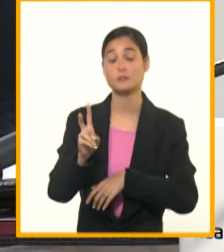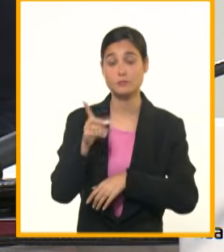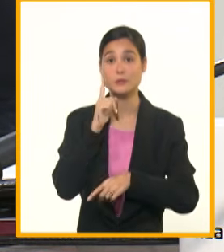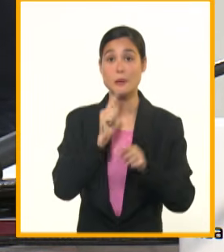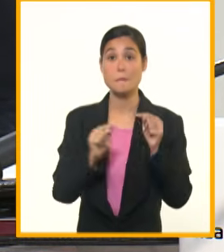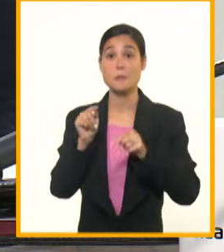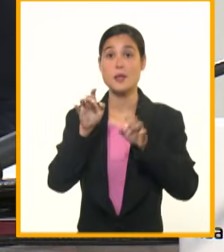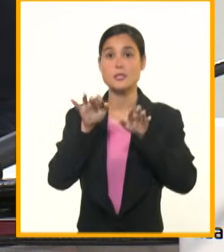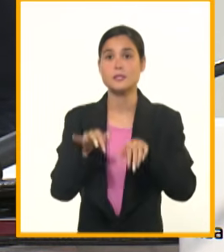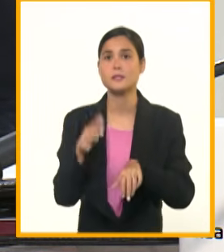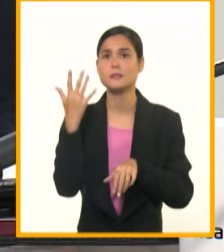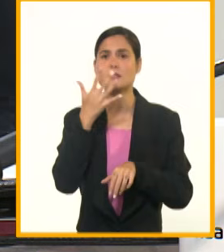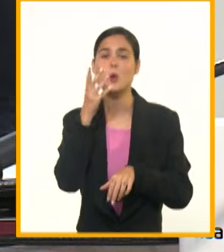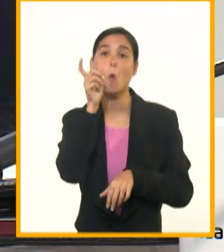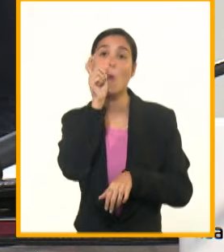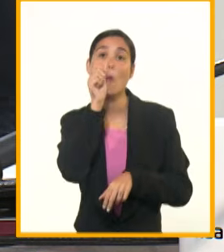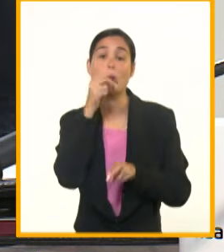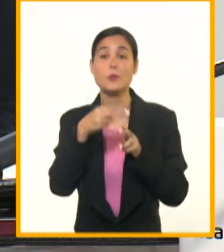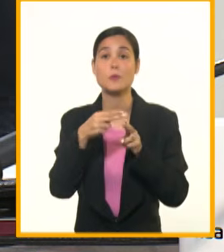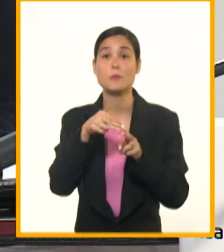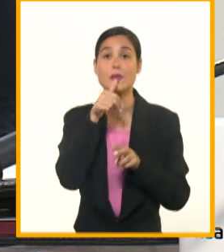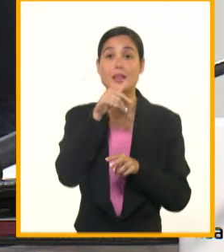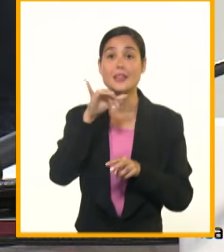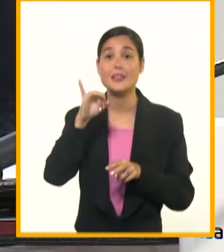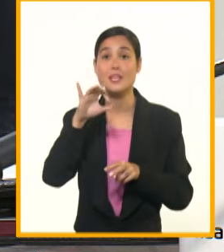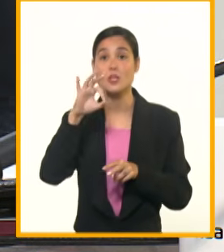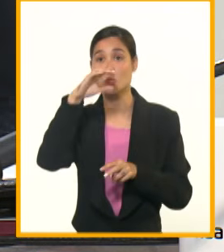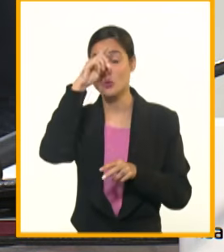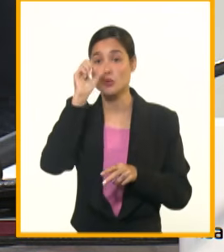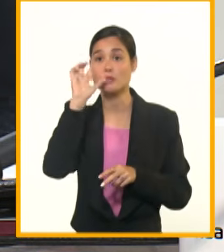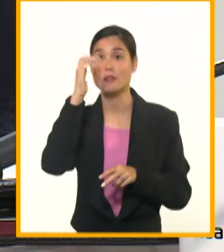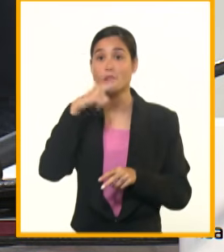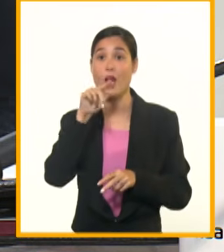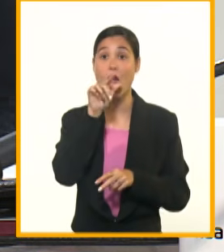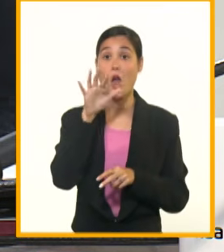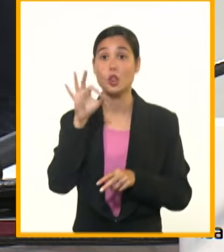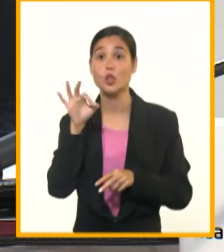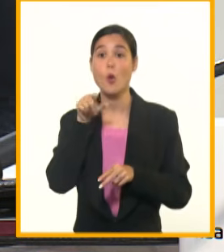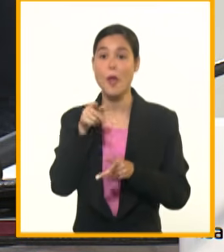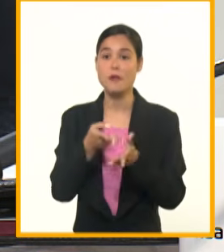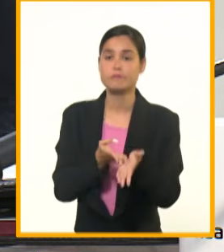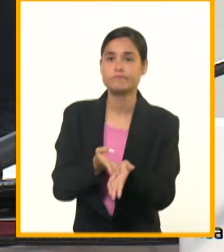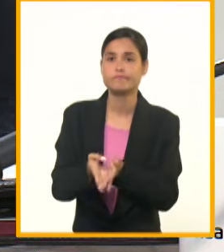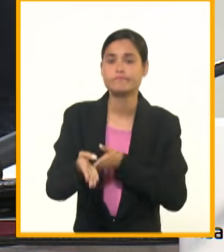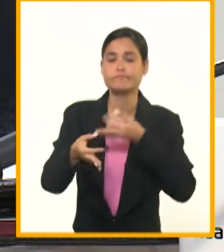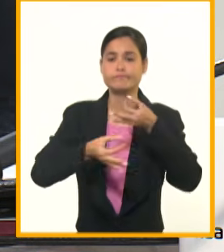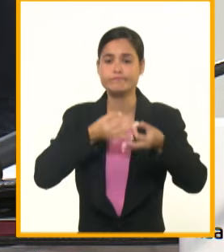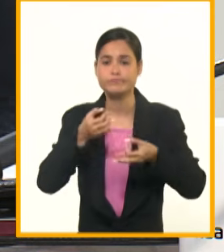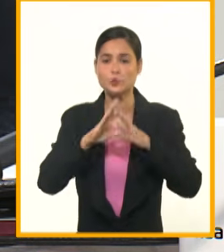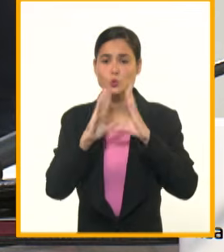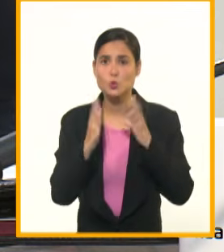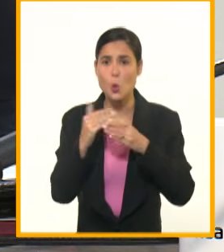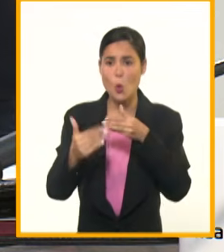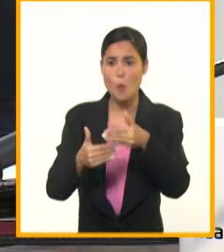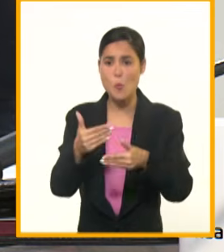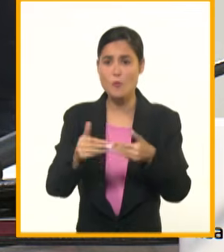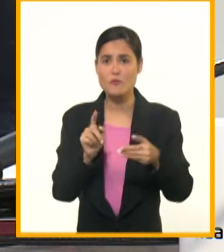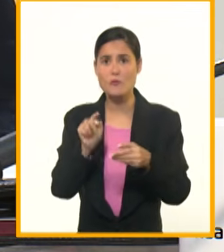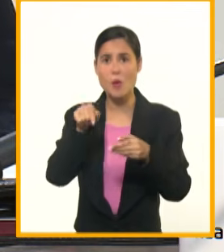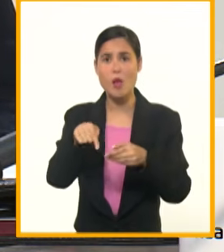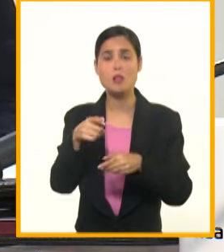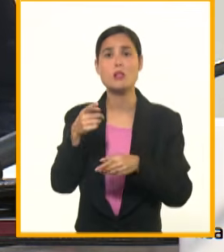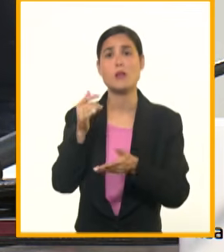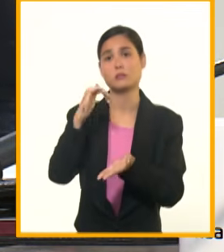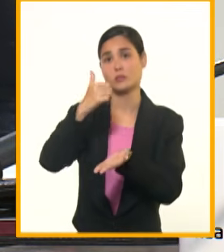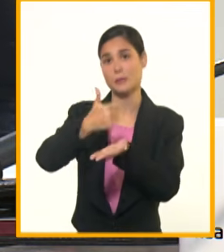Cabello, dio total respaldo y continuidad al proceso bolivariano y al gobierno que en